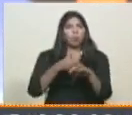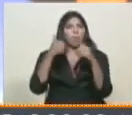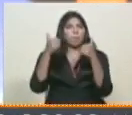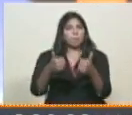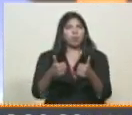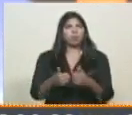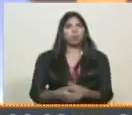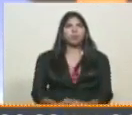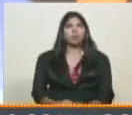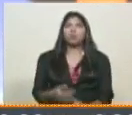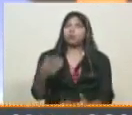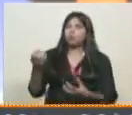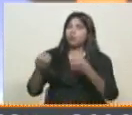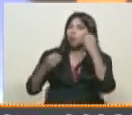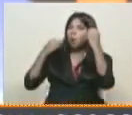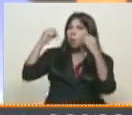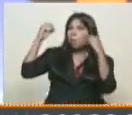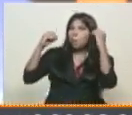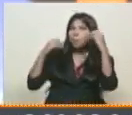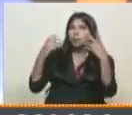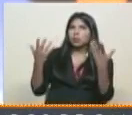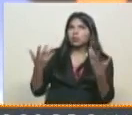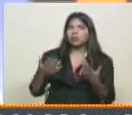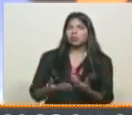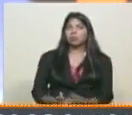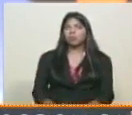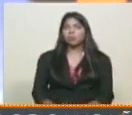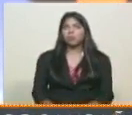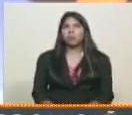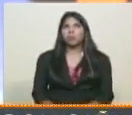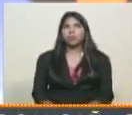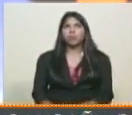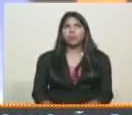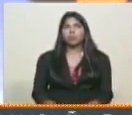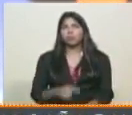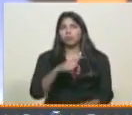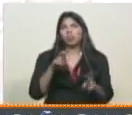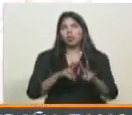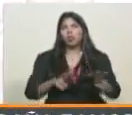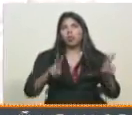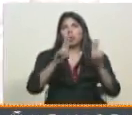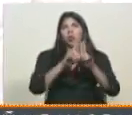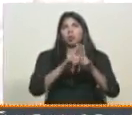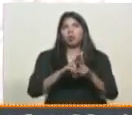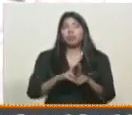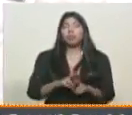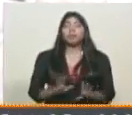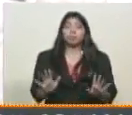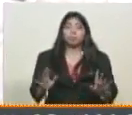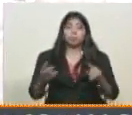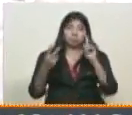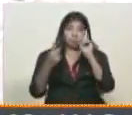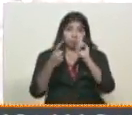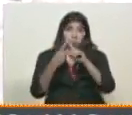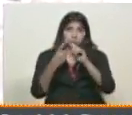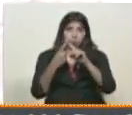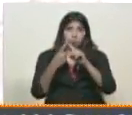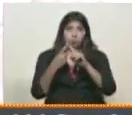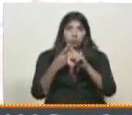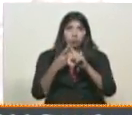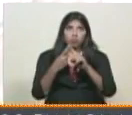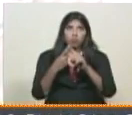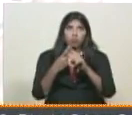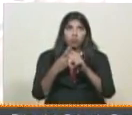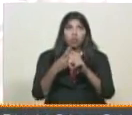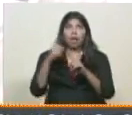tu apreciación un poco en qué interpretación se les pueda dar a esto desde ese escenario de la onu en dos cosas centrales primero que cuanto más aumentan las